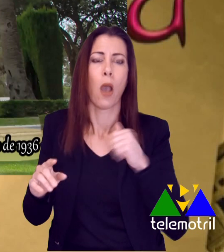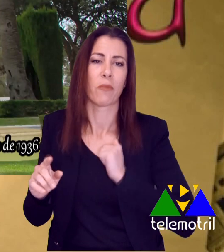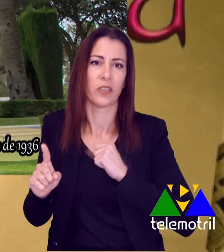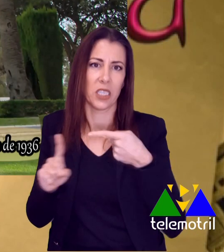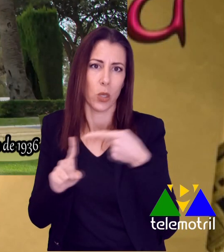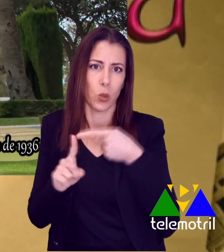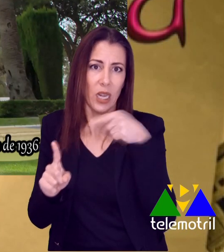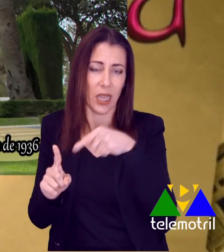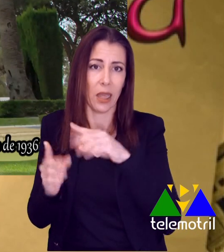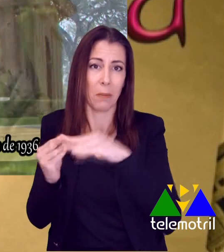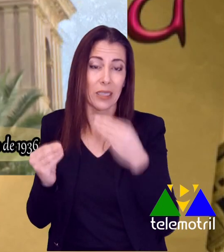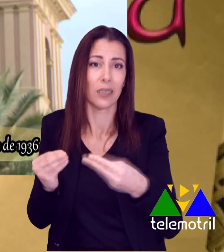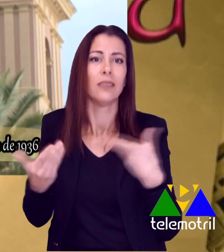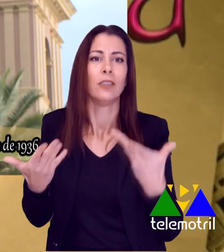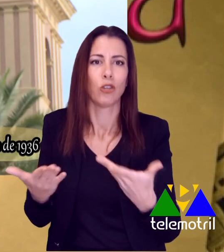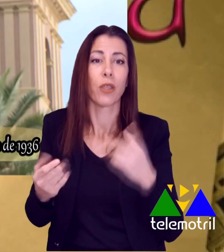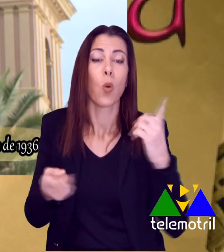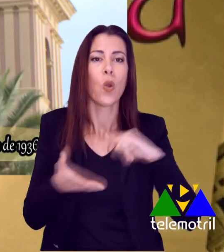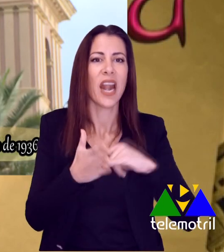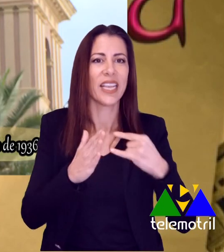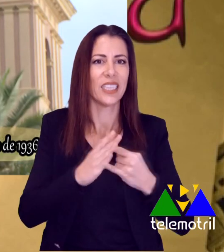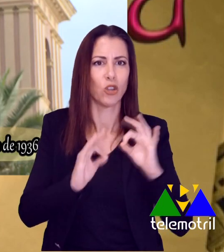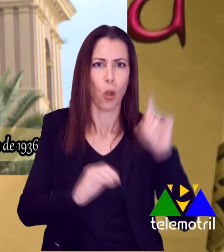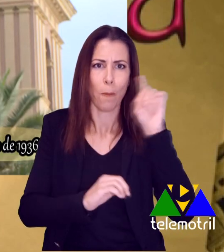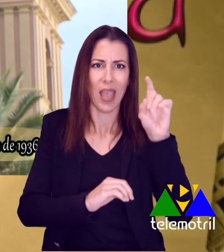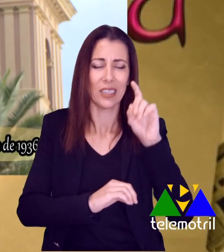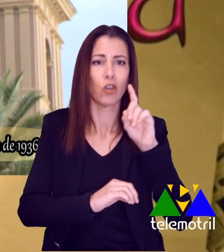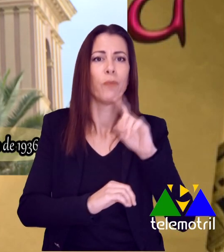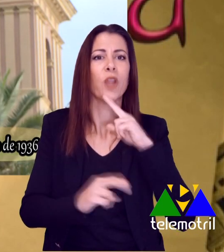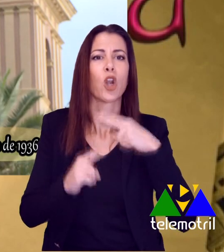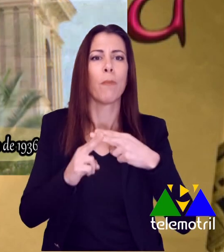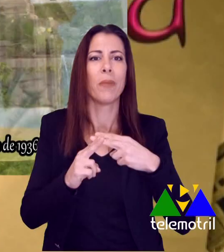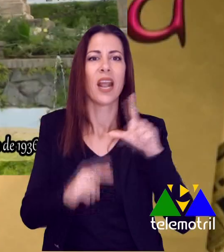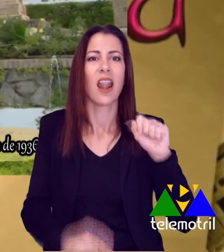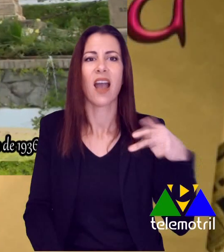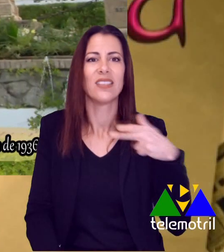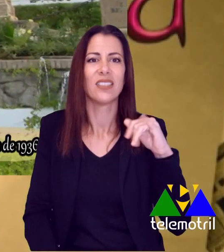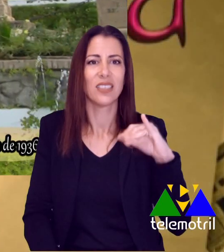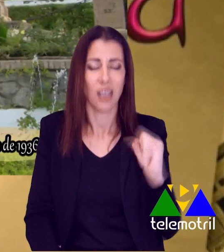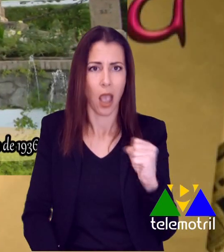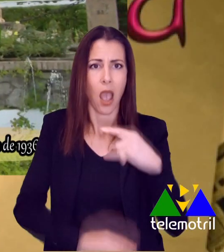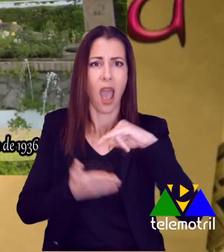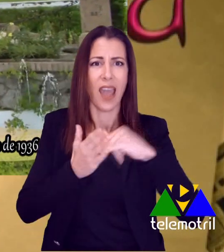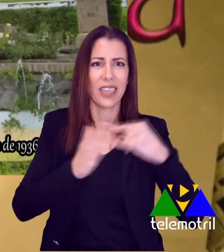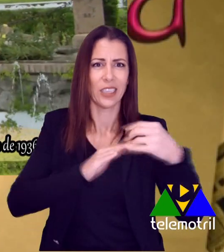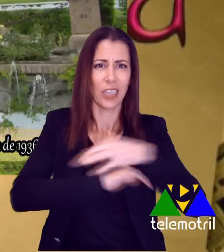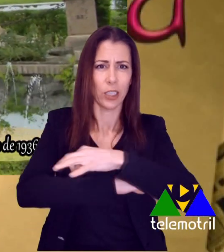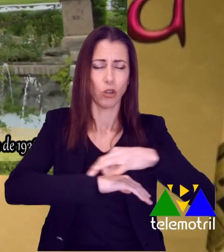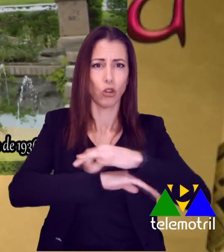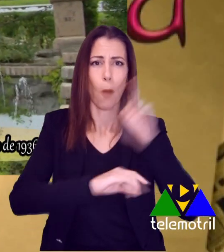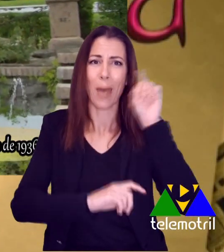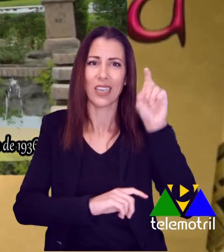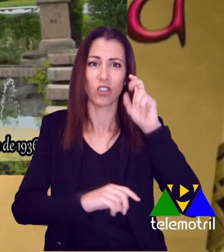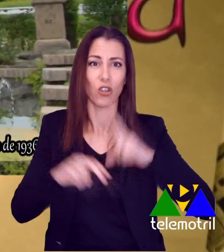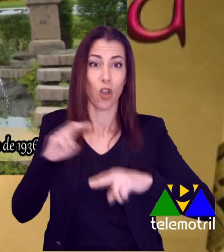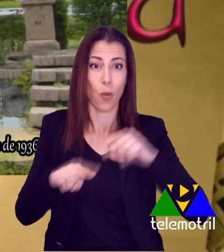en el año 1631, y es un arquitecto, un maestro de obras, Isidro La Chica, que es un arquitecto maestro de obras de Motril,